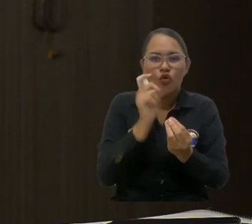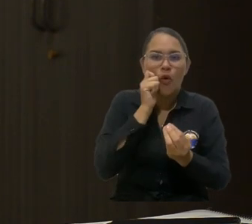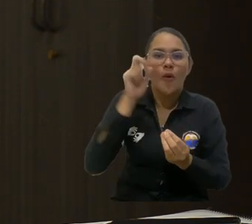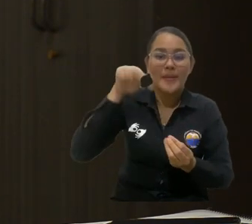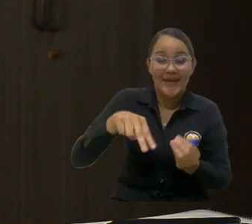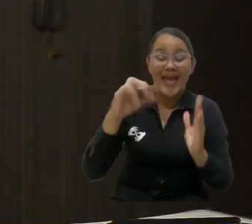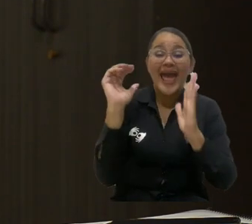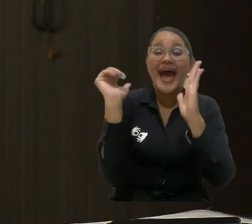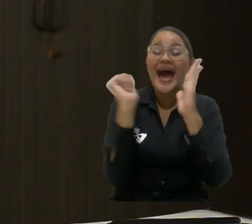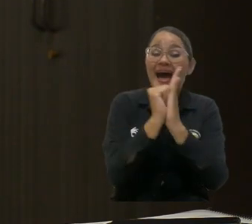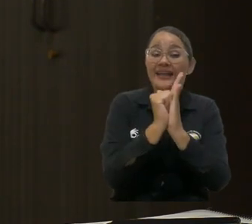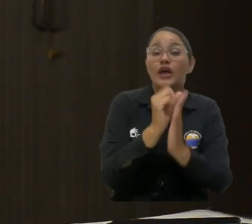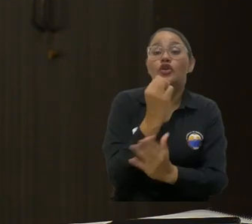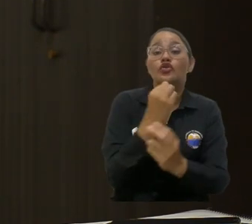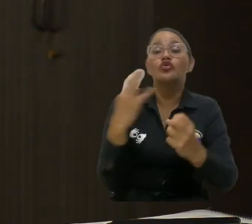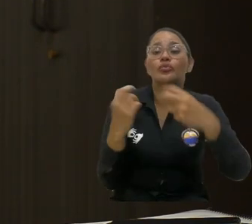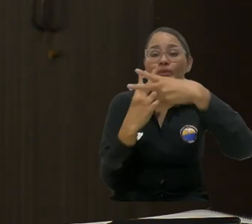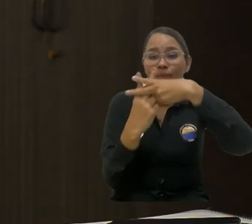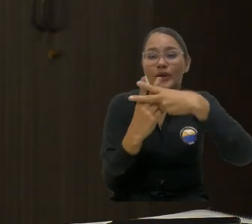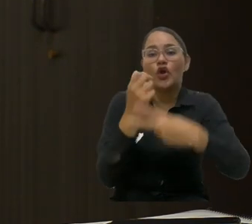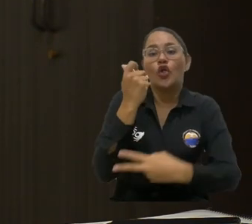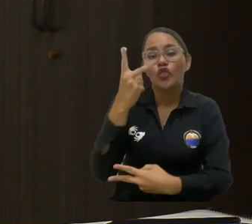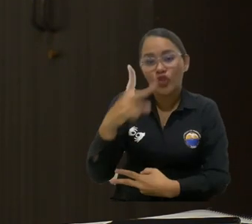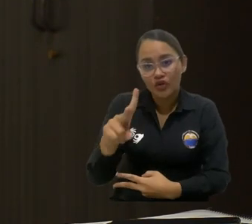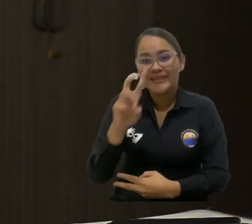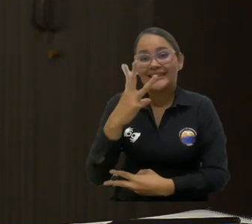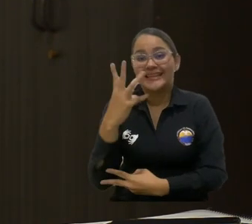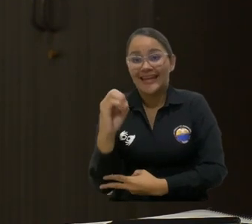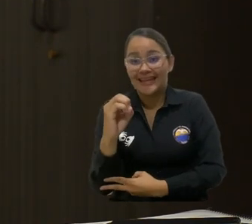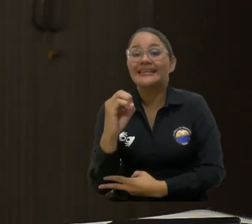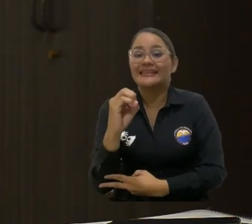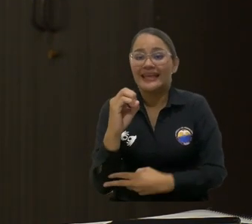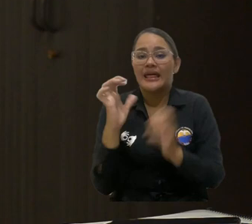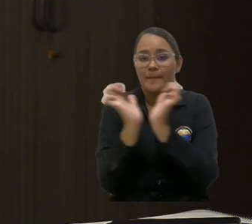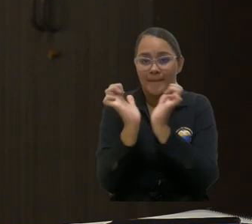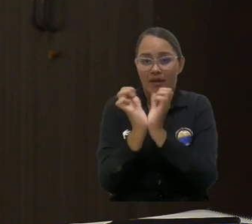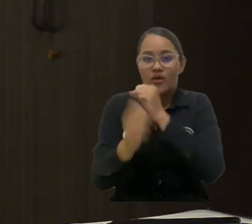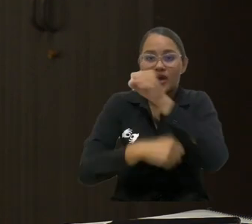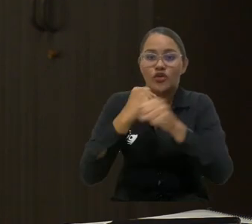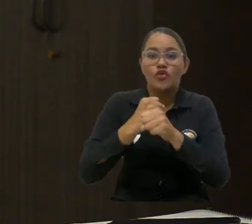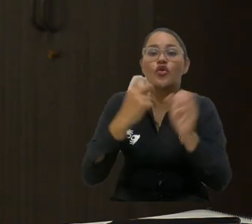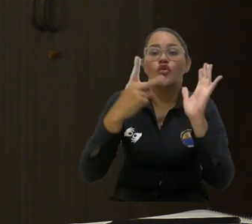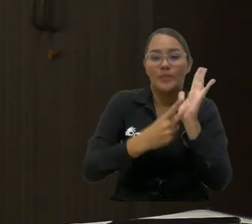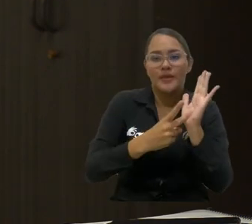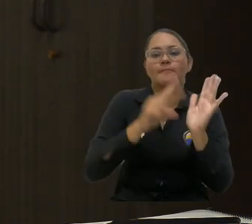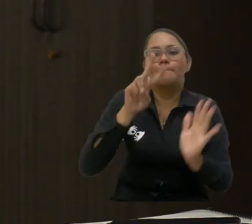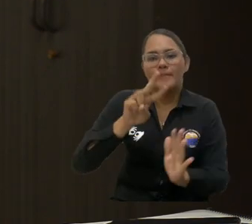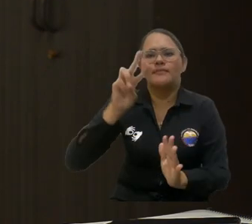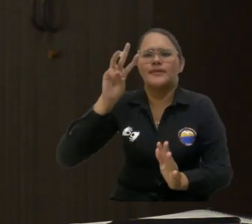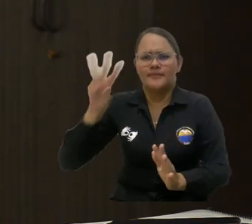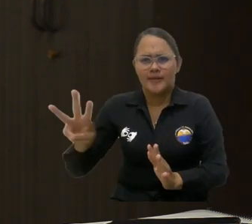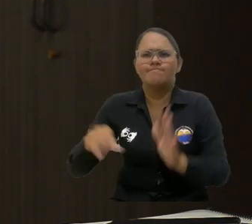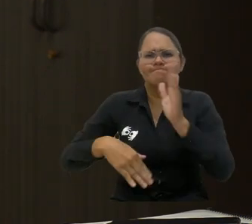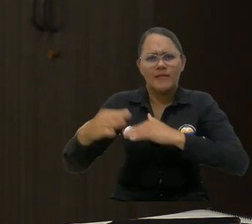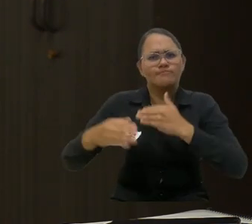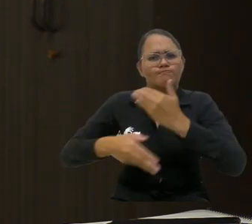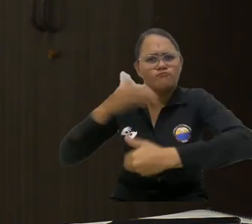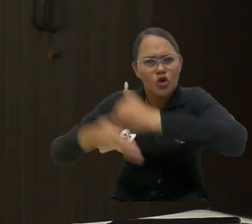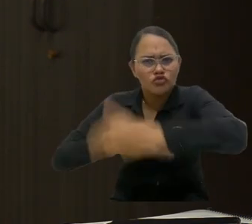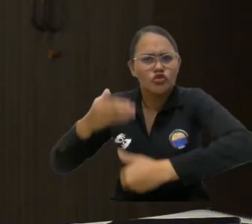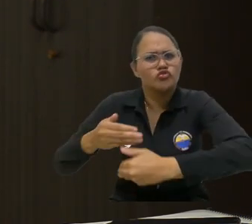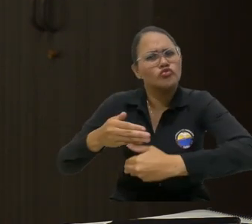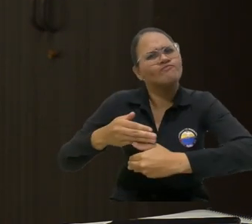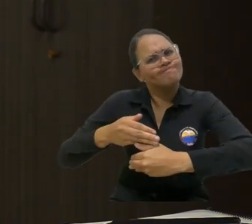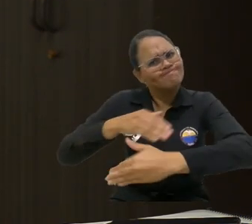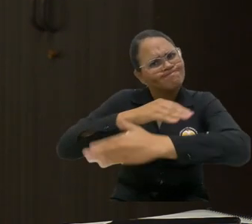número 12 del 30 de mayo del 2023 se inició proceso disciplinario contra Andrés Felipe